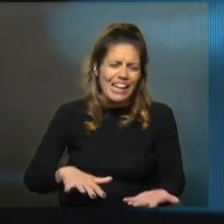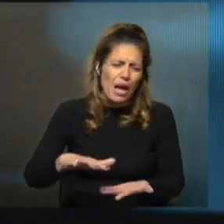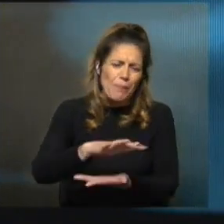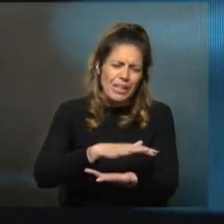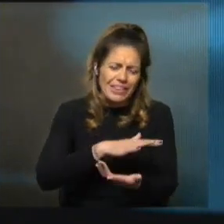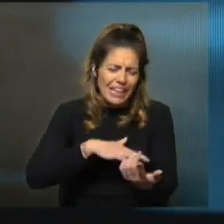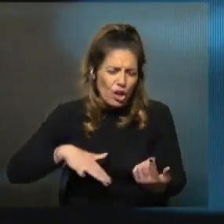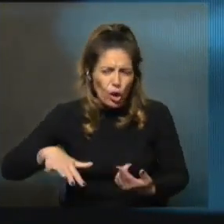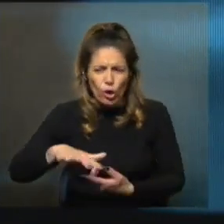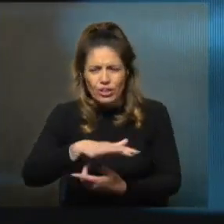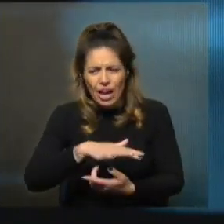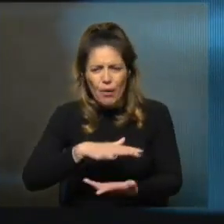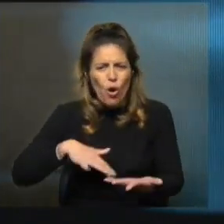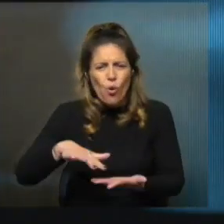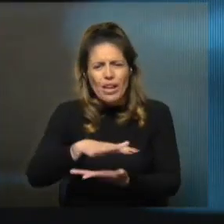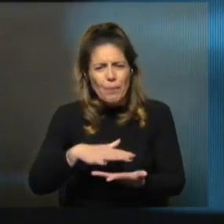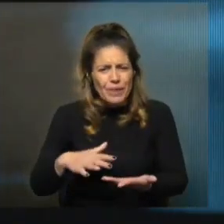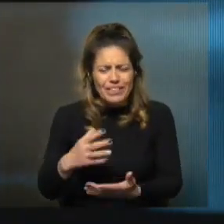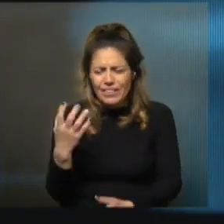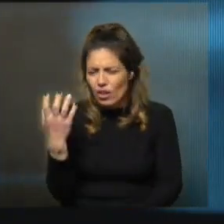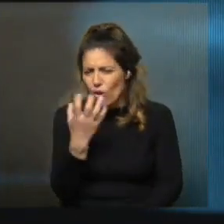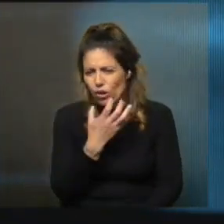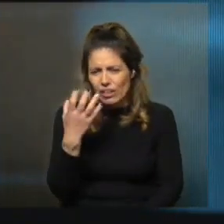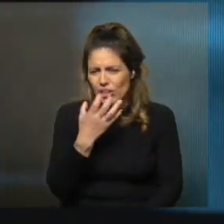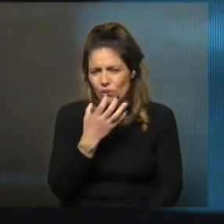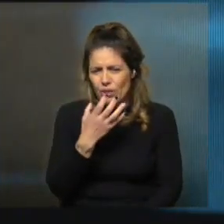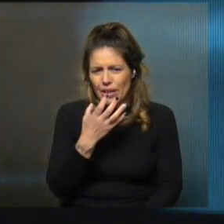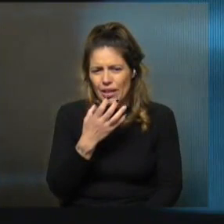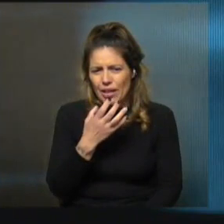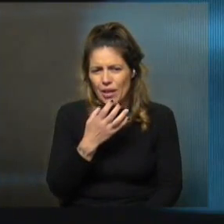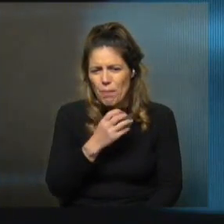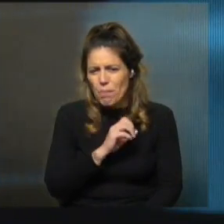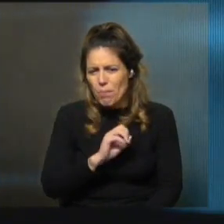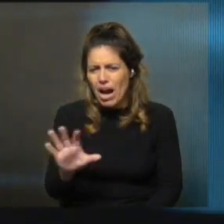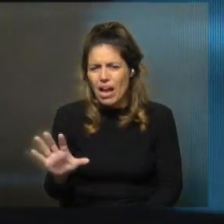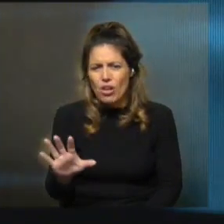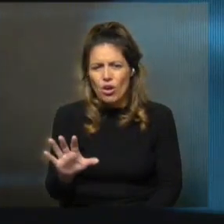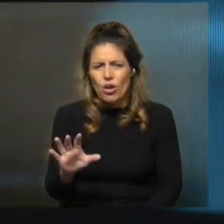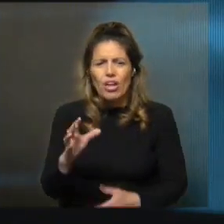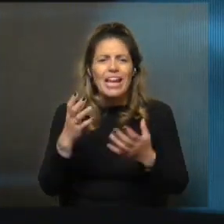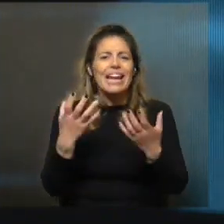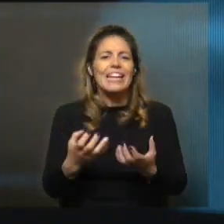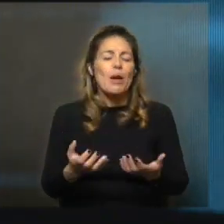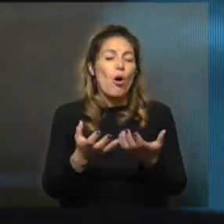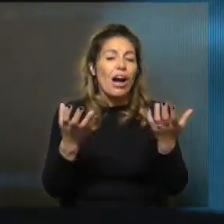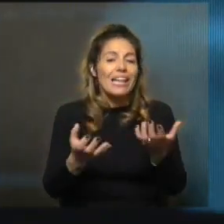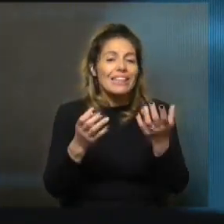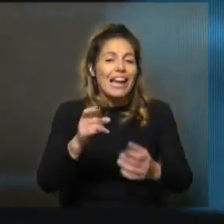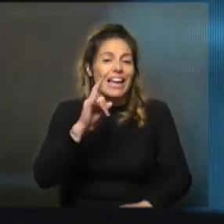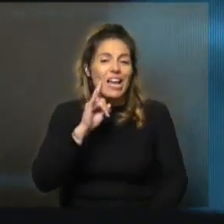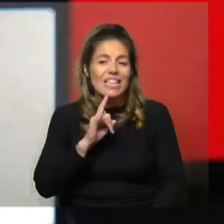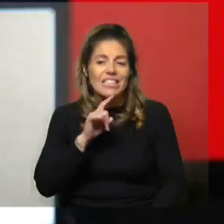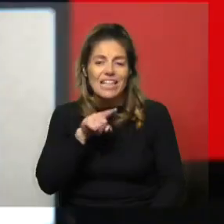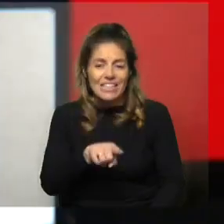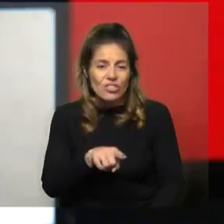rodeaba un ambiente terriblemente hostil cuando le queríamos calentar la leche a ellos nosotros teníamos un